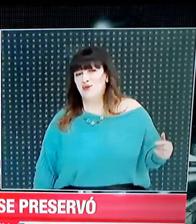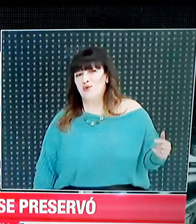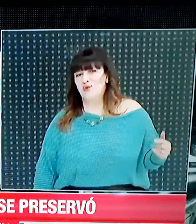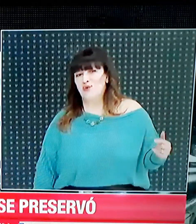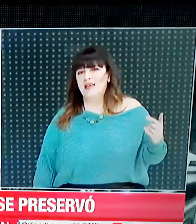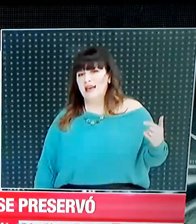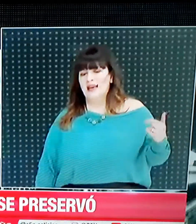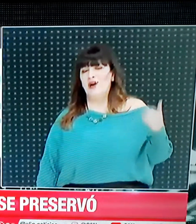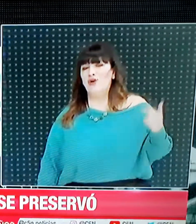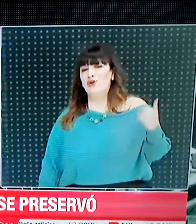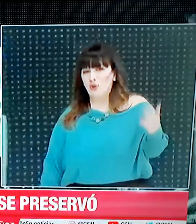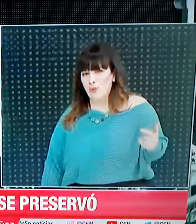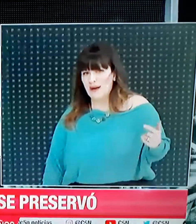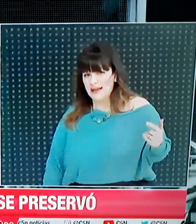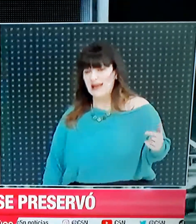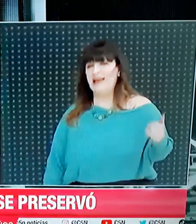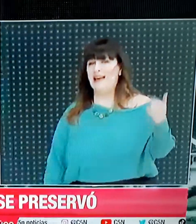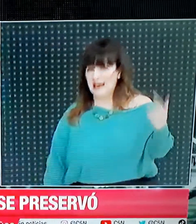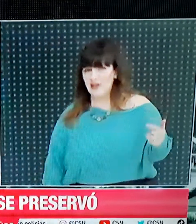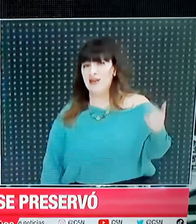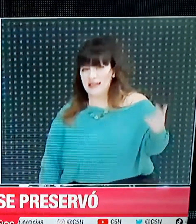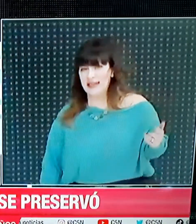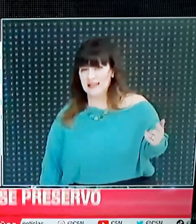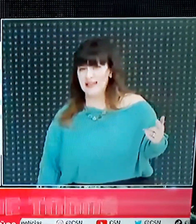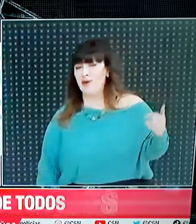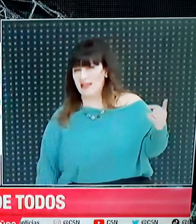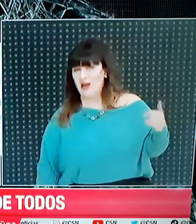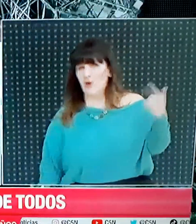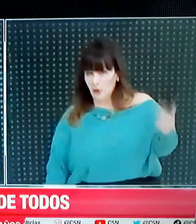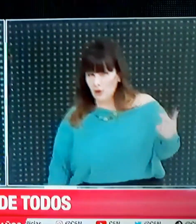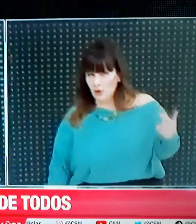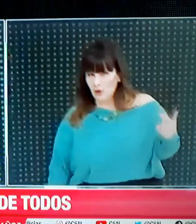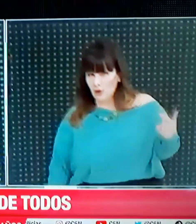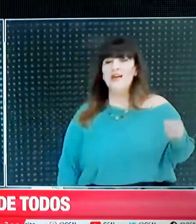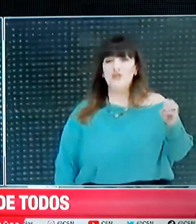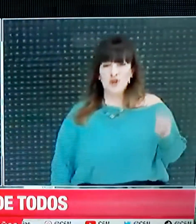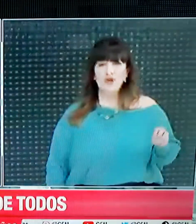realidad son nuevas en el rol que ocupan en el escaño legislativo, votos,